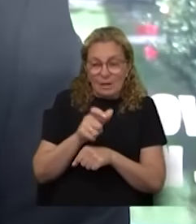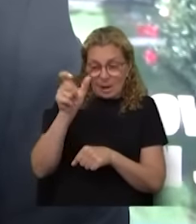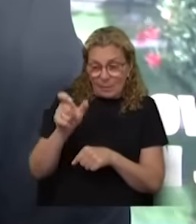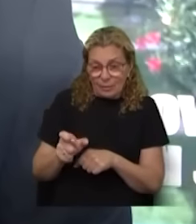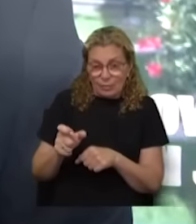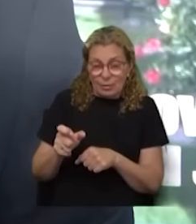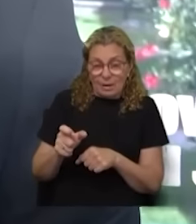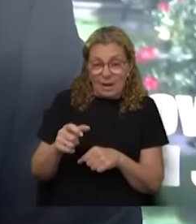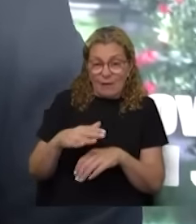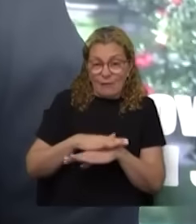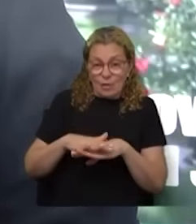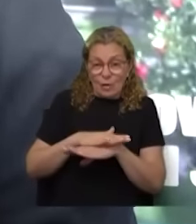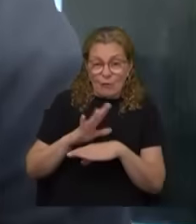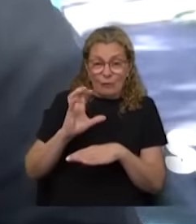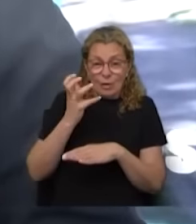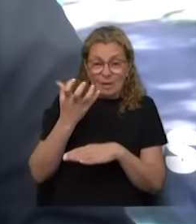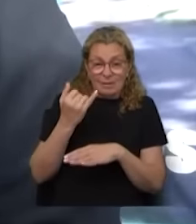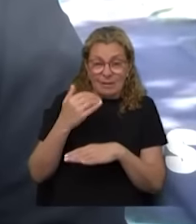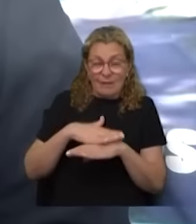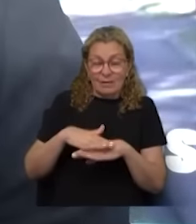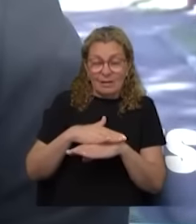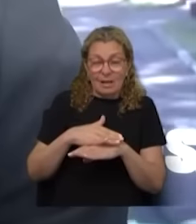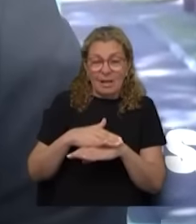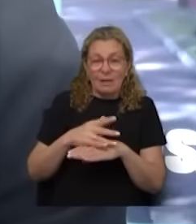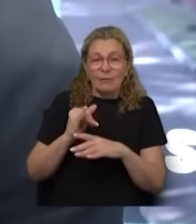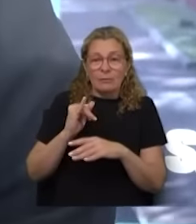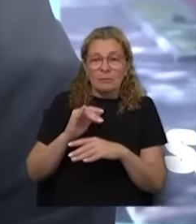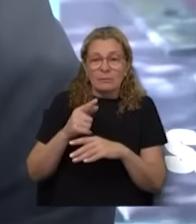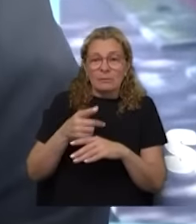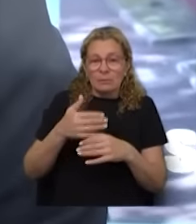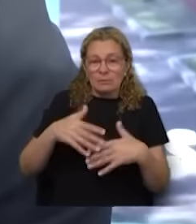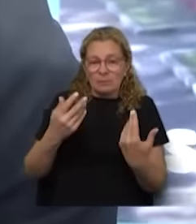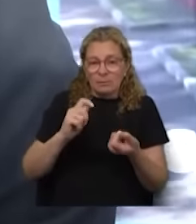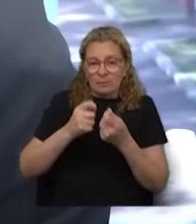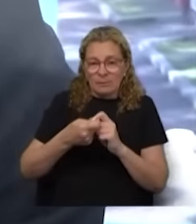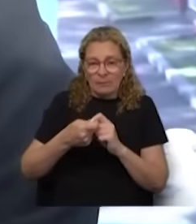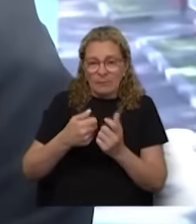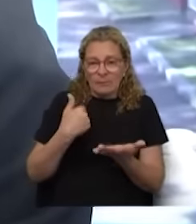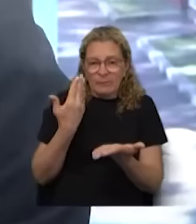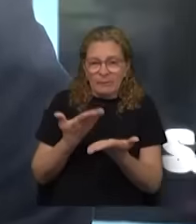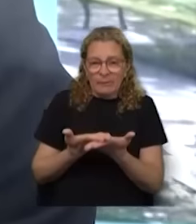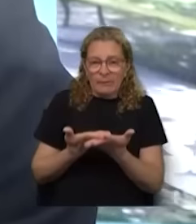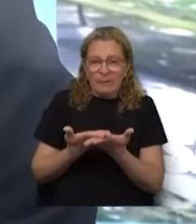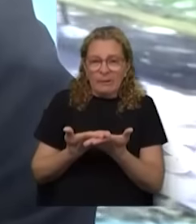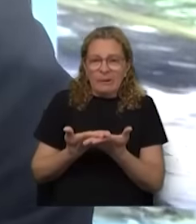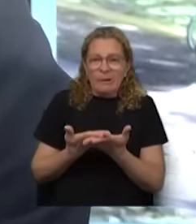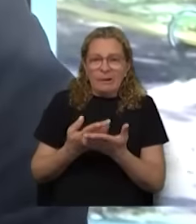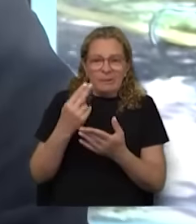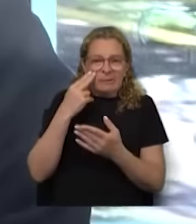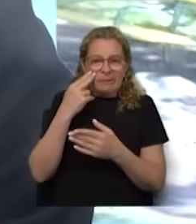de violencia basada en género y que bueno y que sin duda eh cualquier modificación que han planteado Los Defensores de agresores